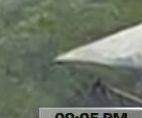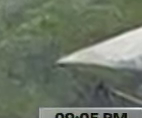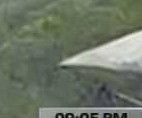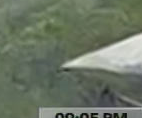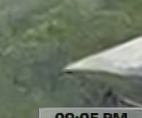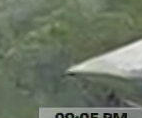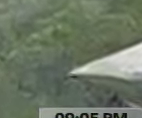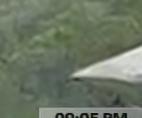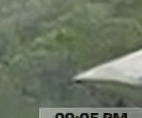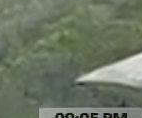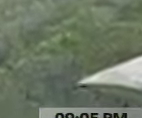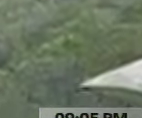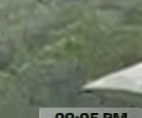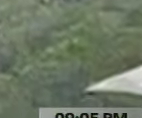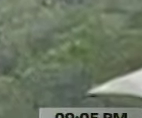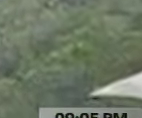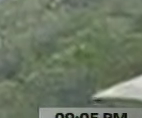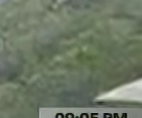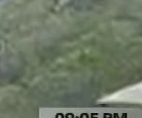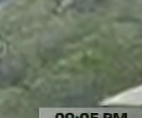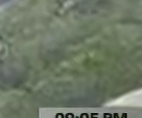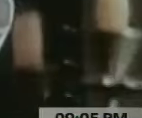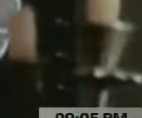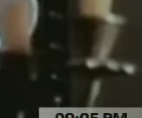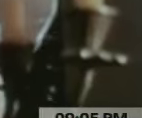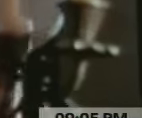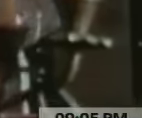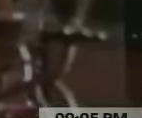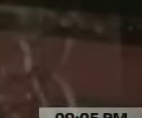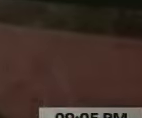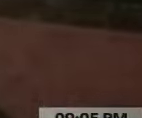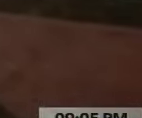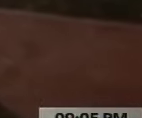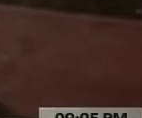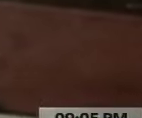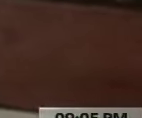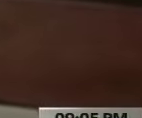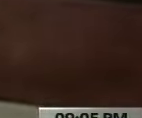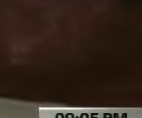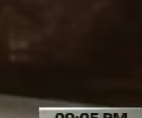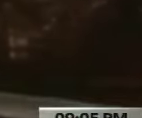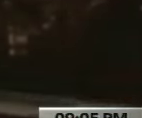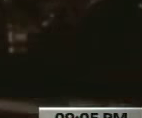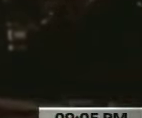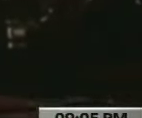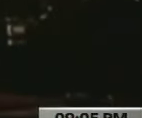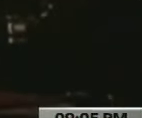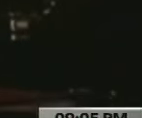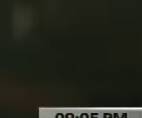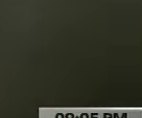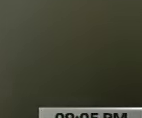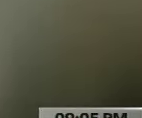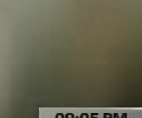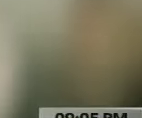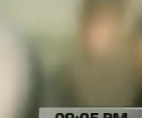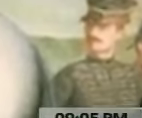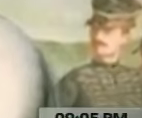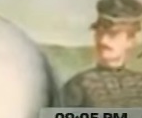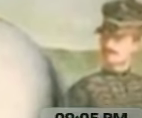cadenas opresoras del Imperio Español. A 266 años de su natalicio, los pueblos de